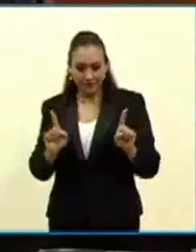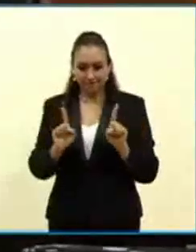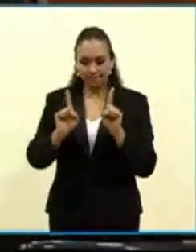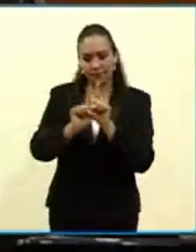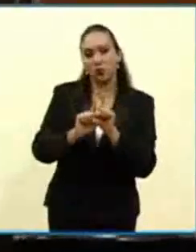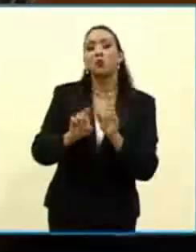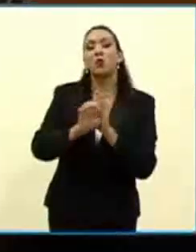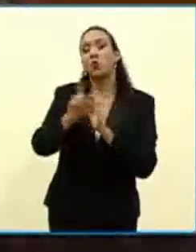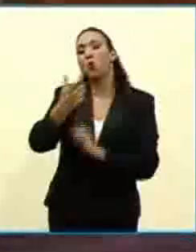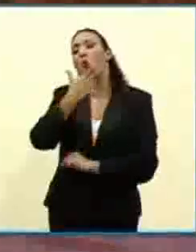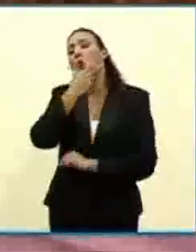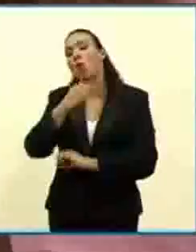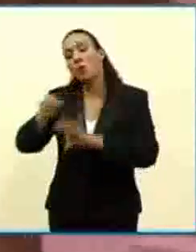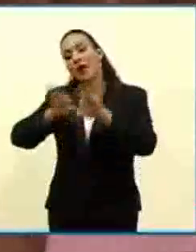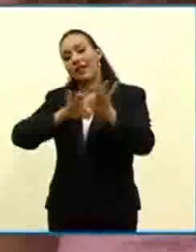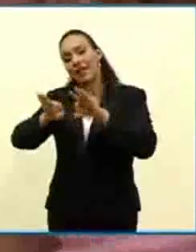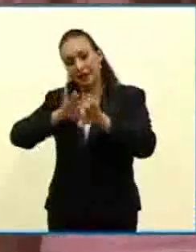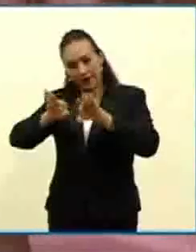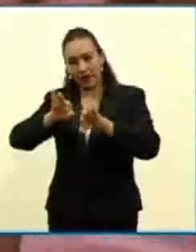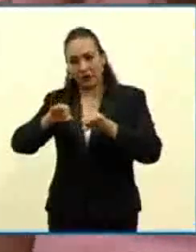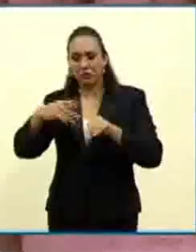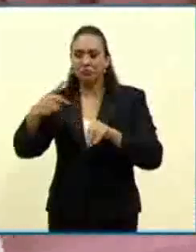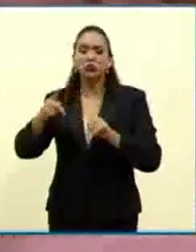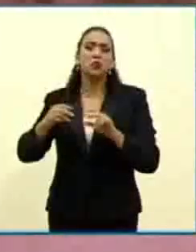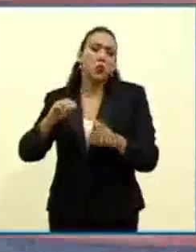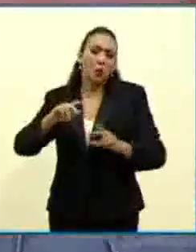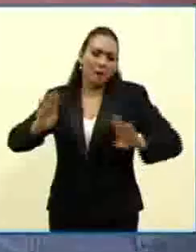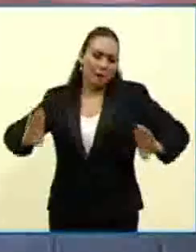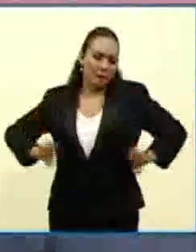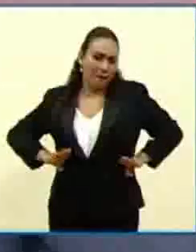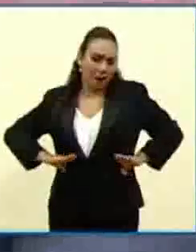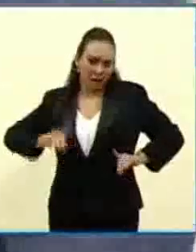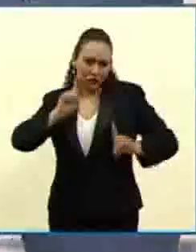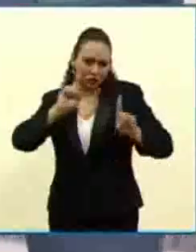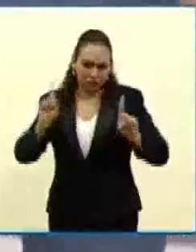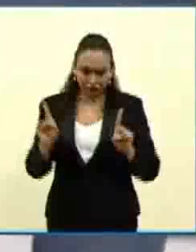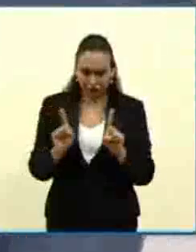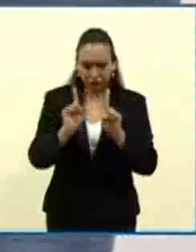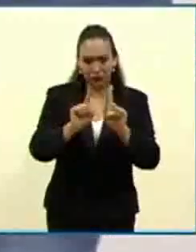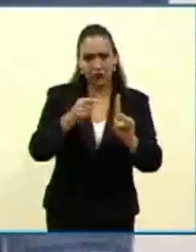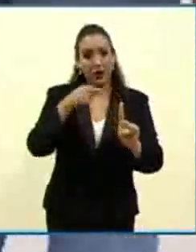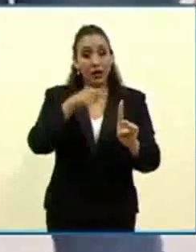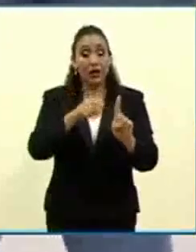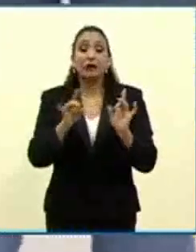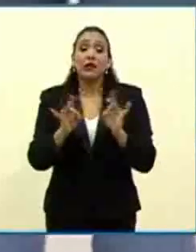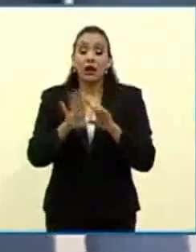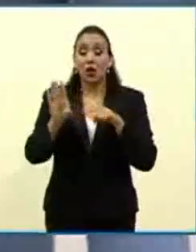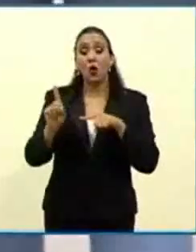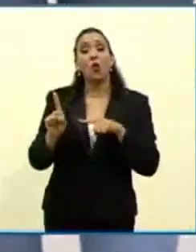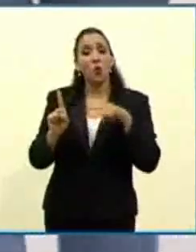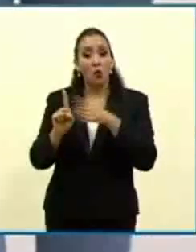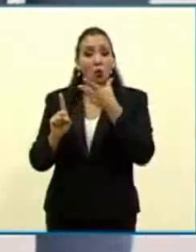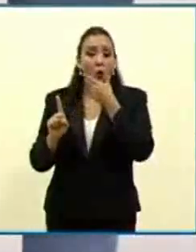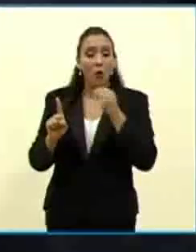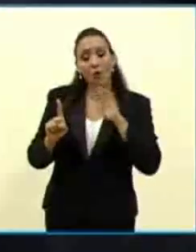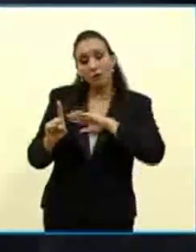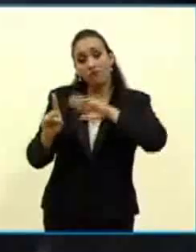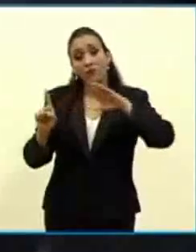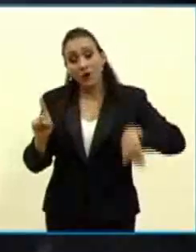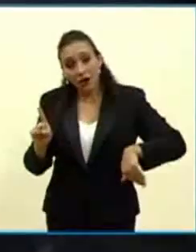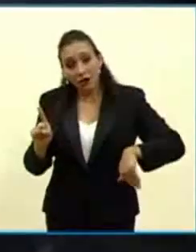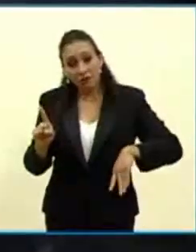relación laboral de un trabajador fallecido no implica desconocer los derechos que corresponden a la cónyuge de dicho